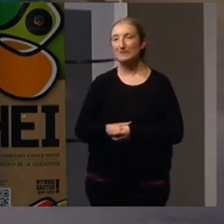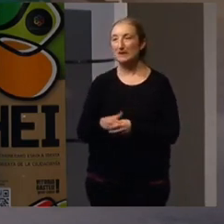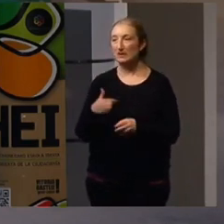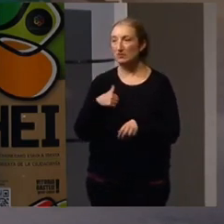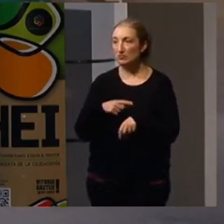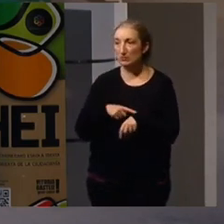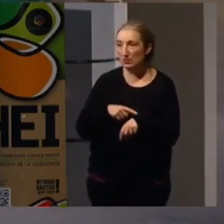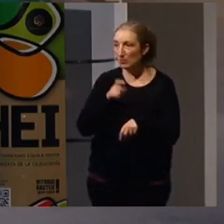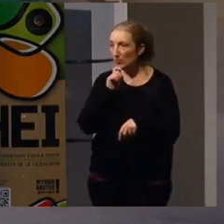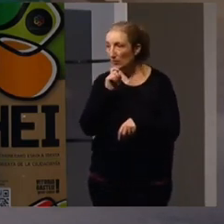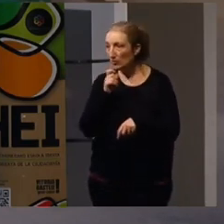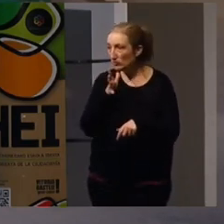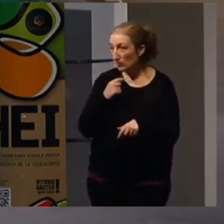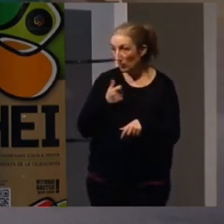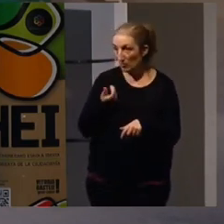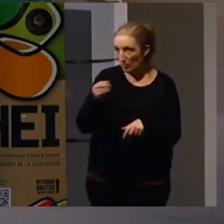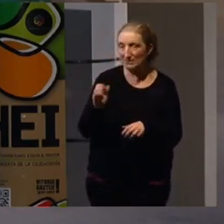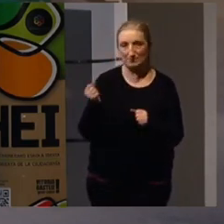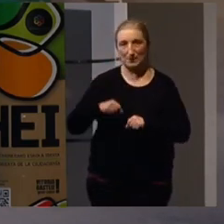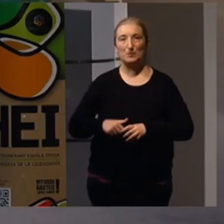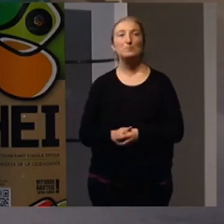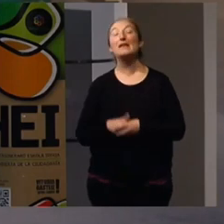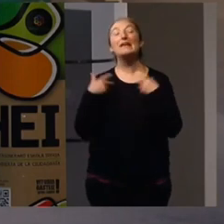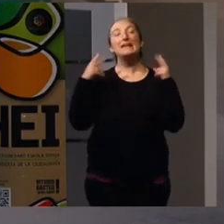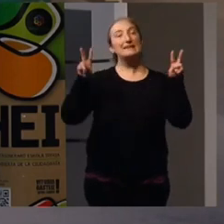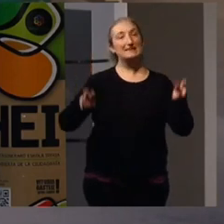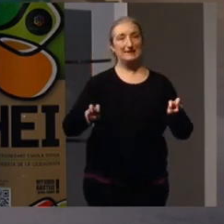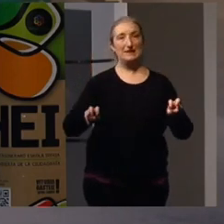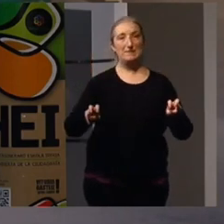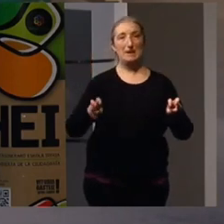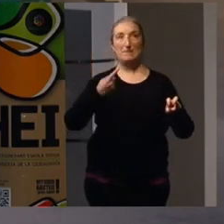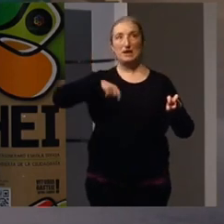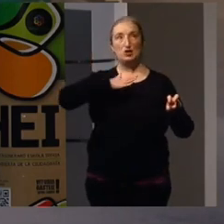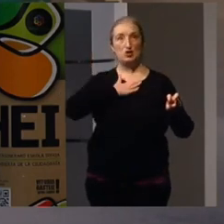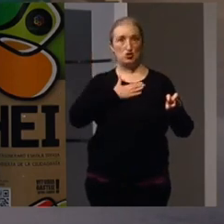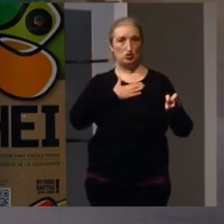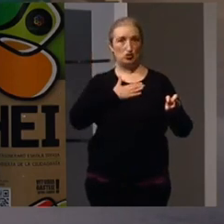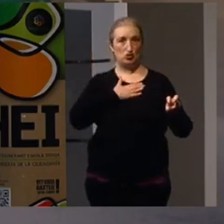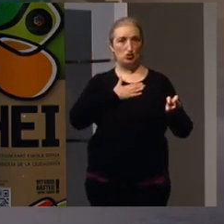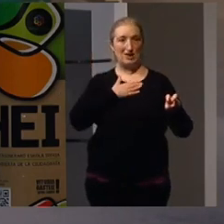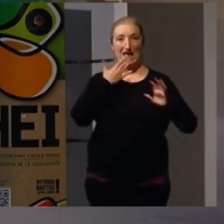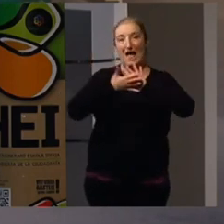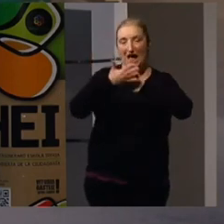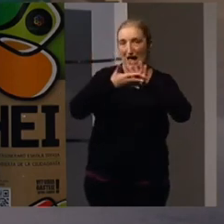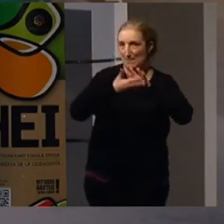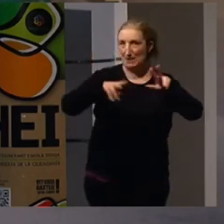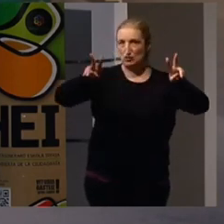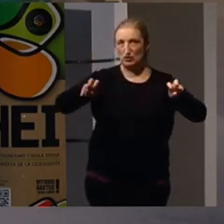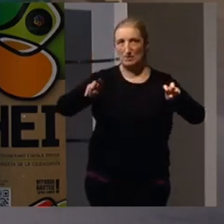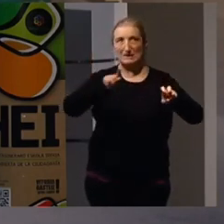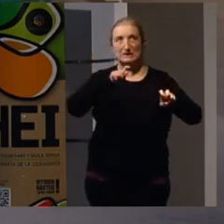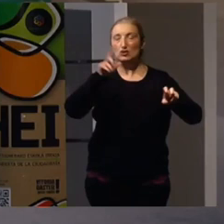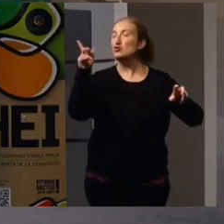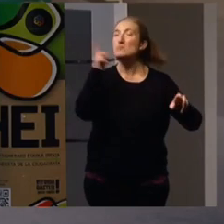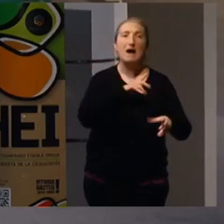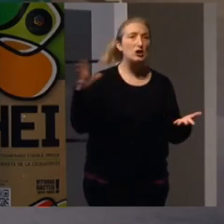O subes ya, como quieras. Un poquito más, vale. En ese sentido, para nosotros era, claro, cuando abrimos el melón siempre y vemos las sensaciones como, Dios